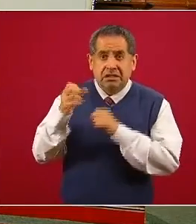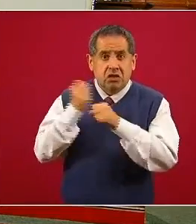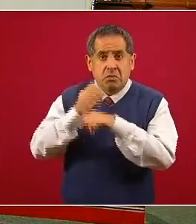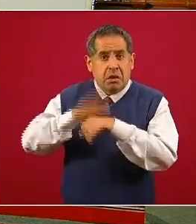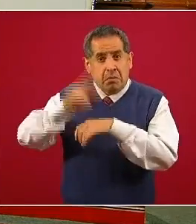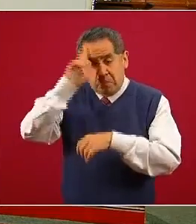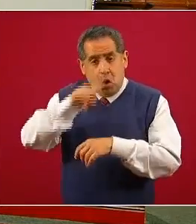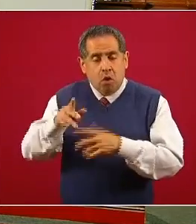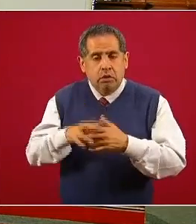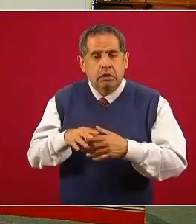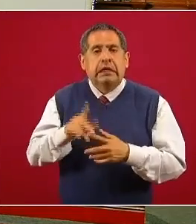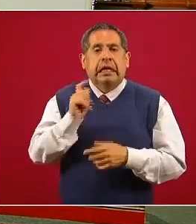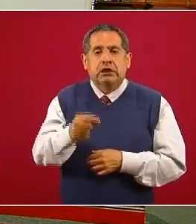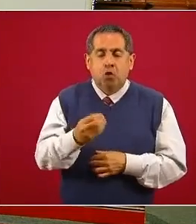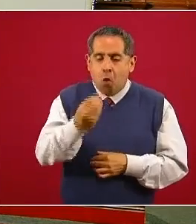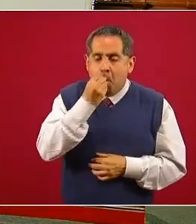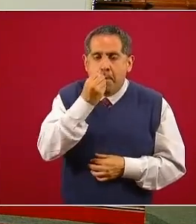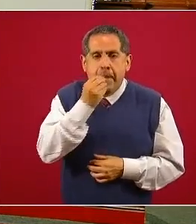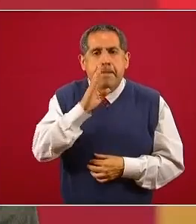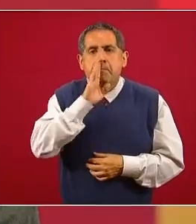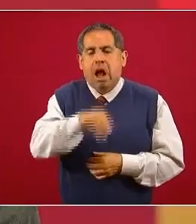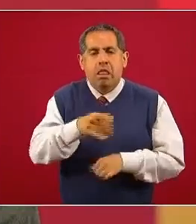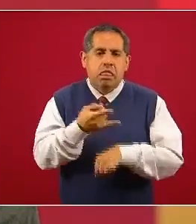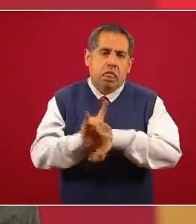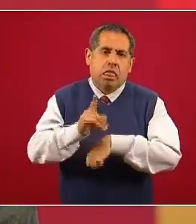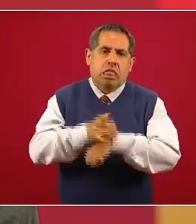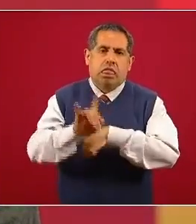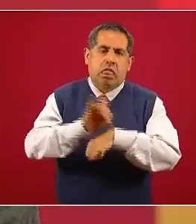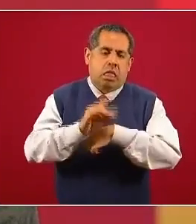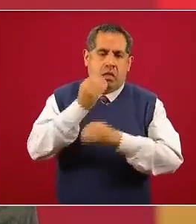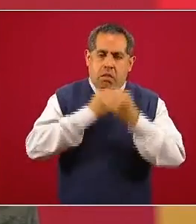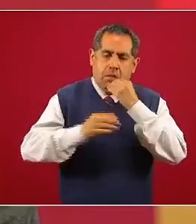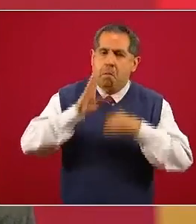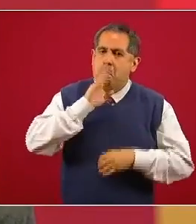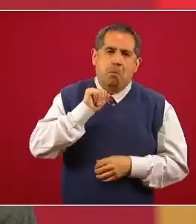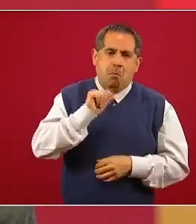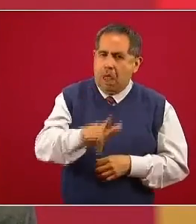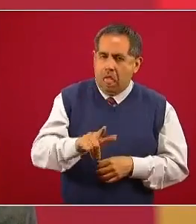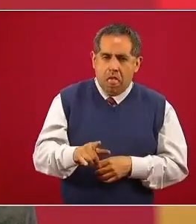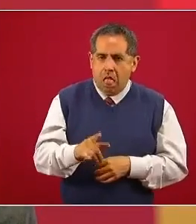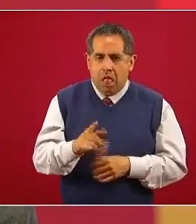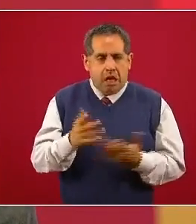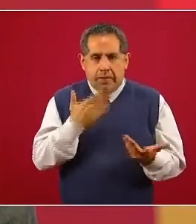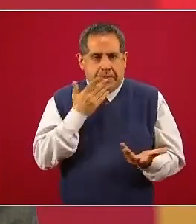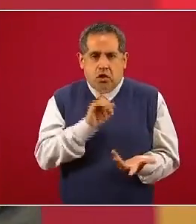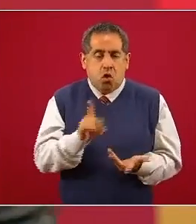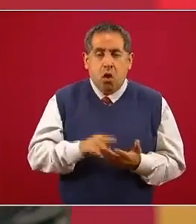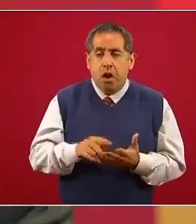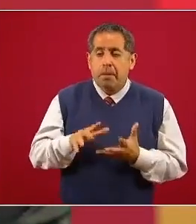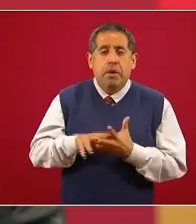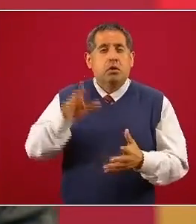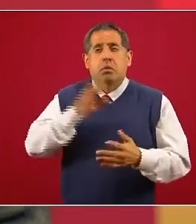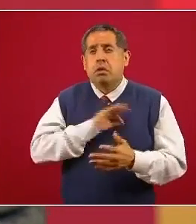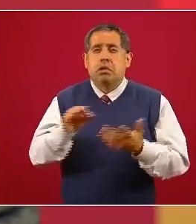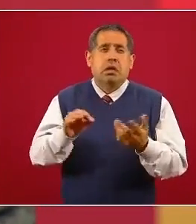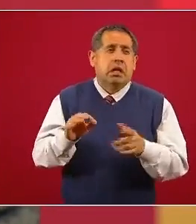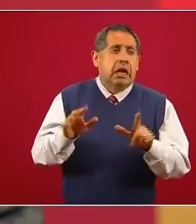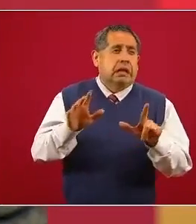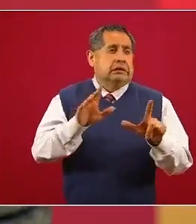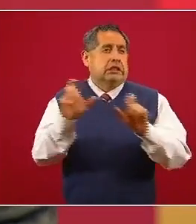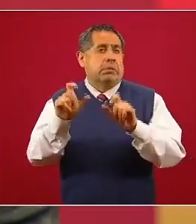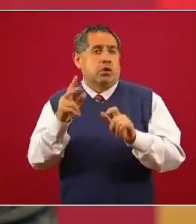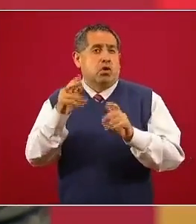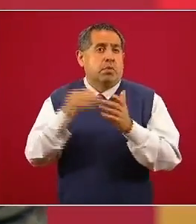mayoría asociadas a una mala nutrición. La mitad de la mortalidad en México, que llega a ser de 722